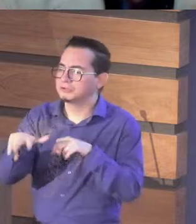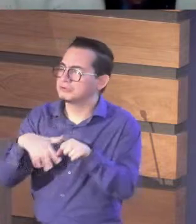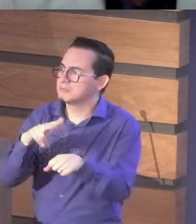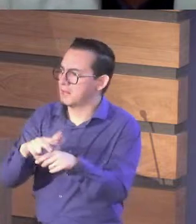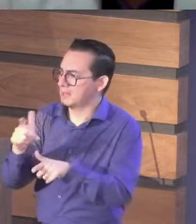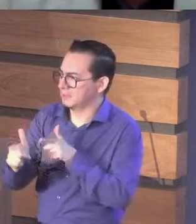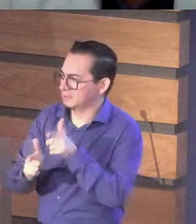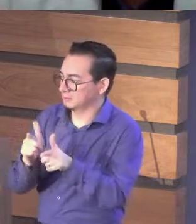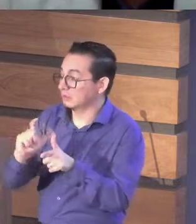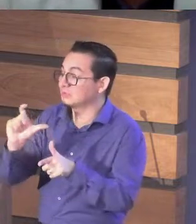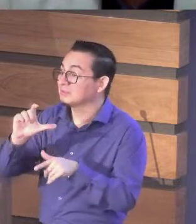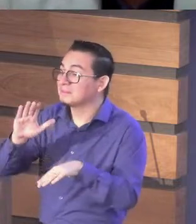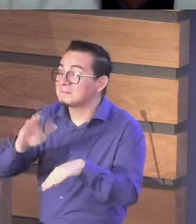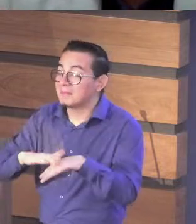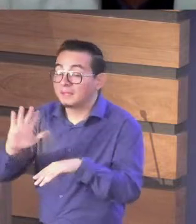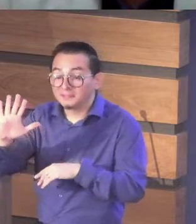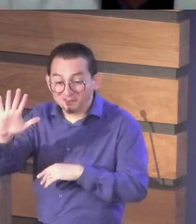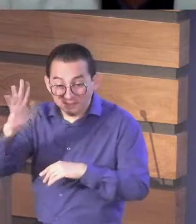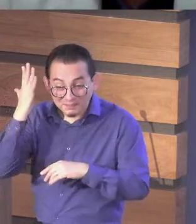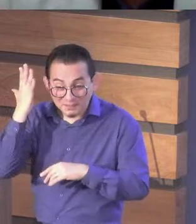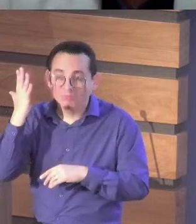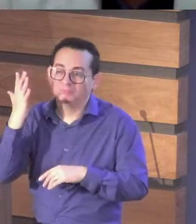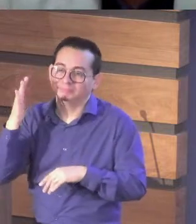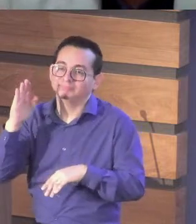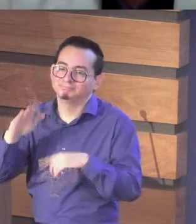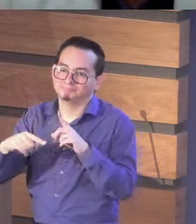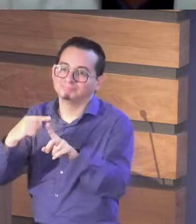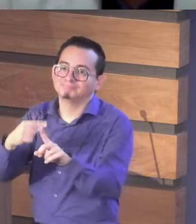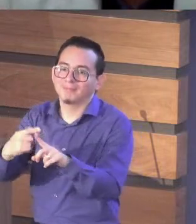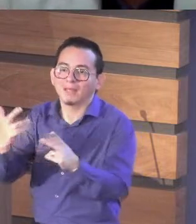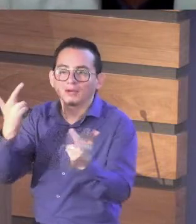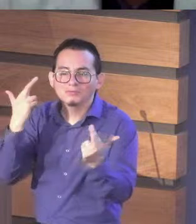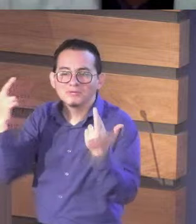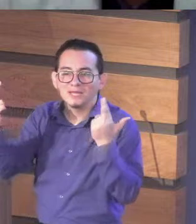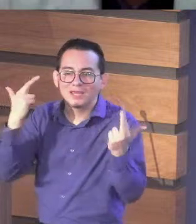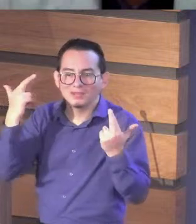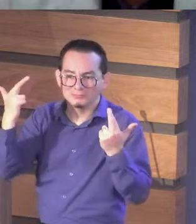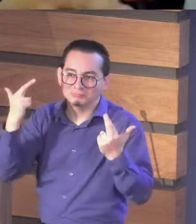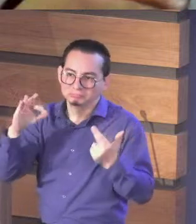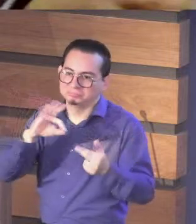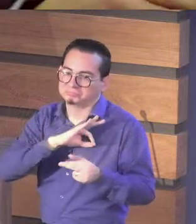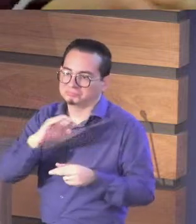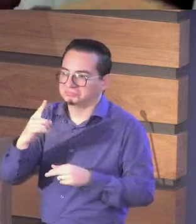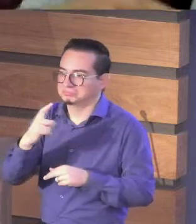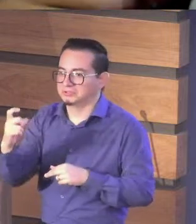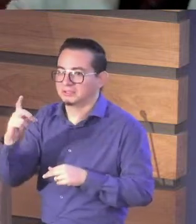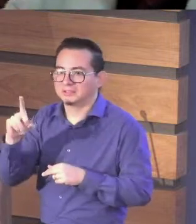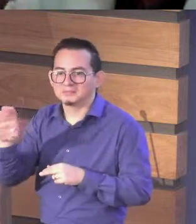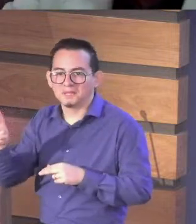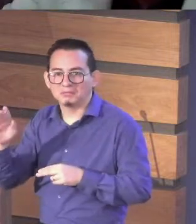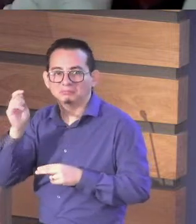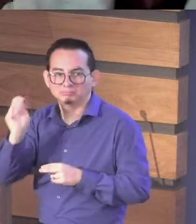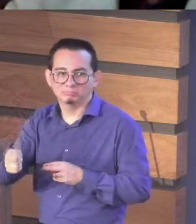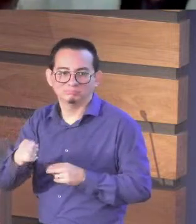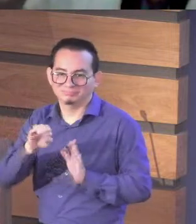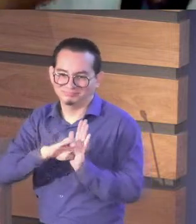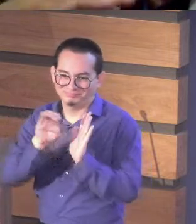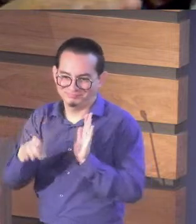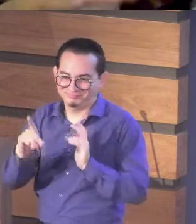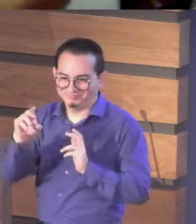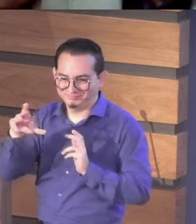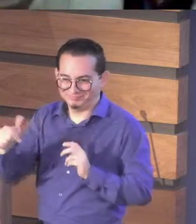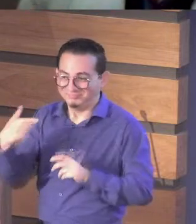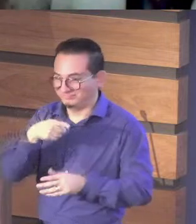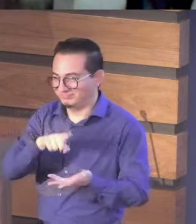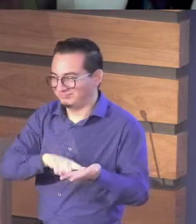Por encima, incluso los de llegar hasta los 100 decibelios, que como la doctora expuso anteriormente en la tabla de